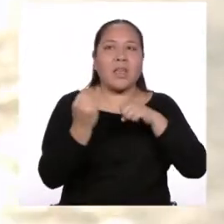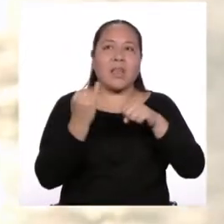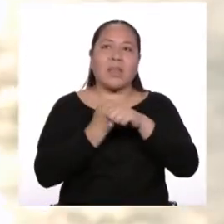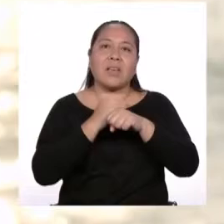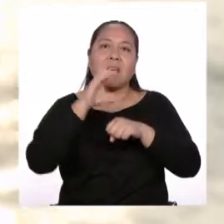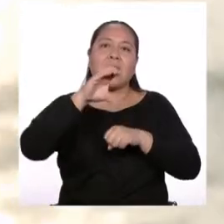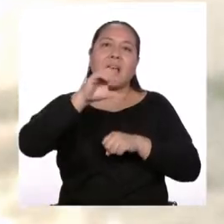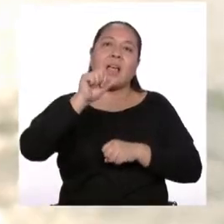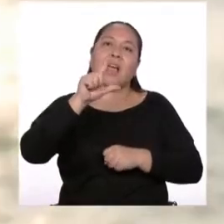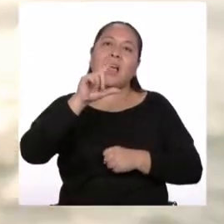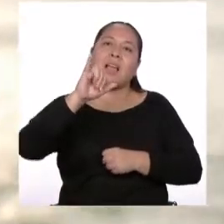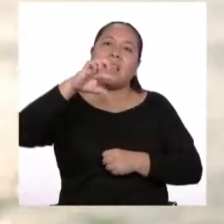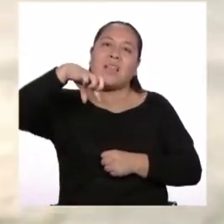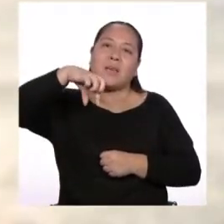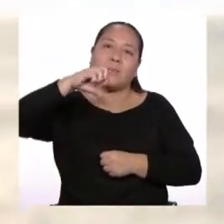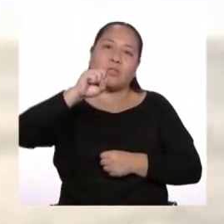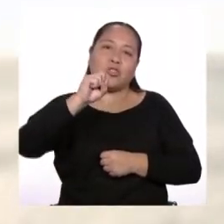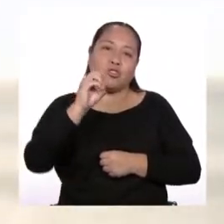nuestra historia.